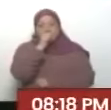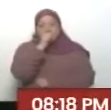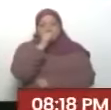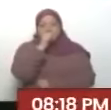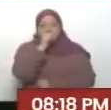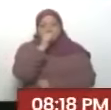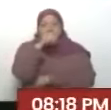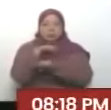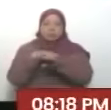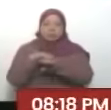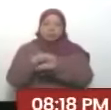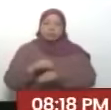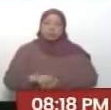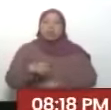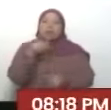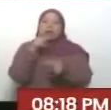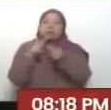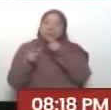preguntas, compleja.